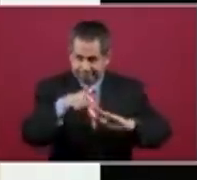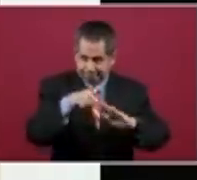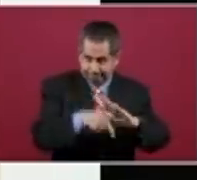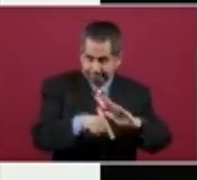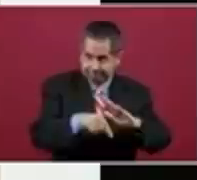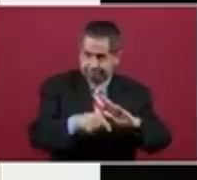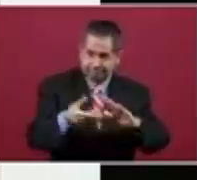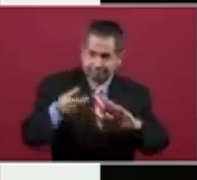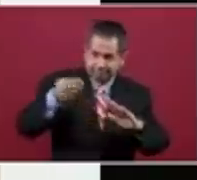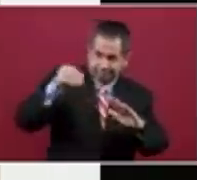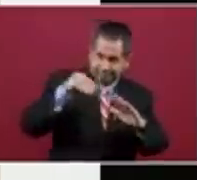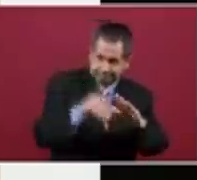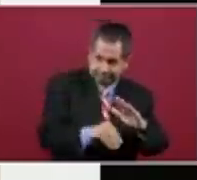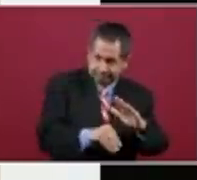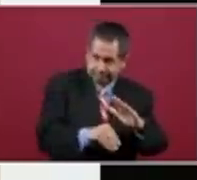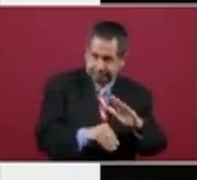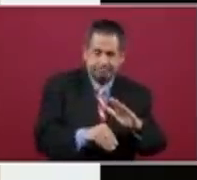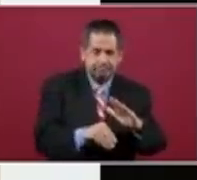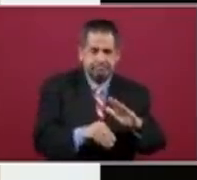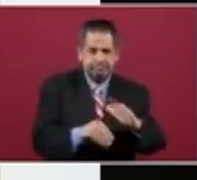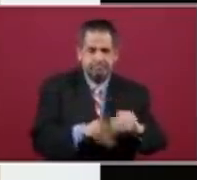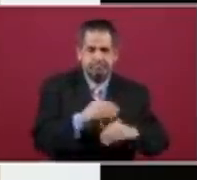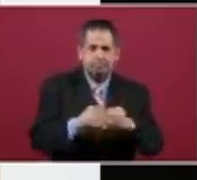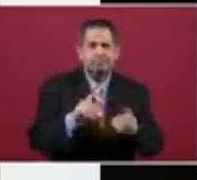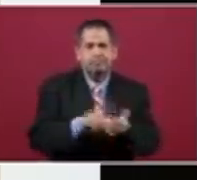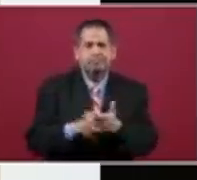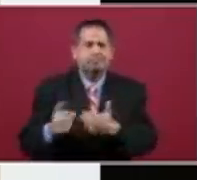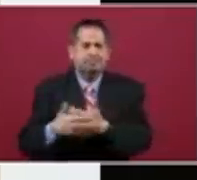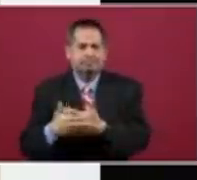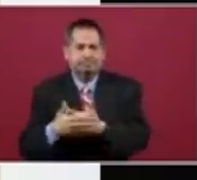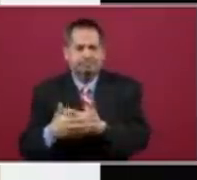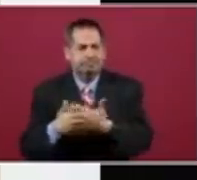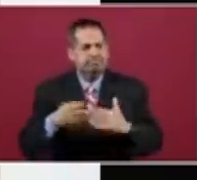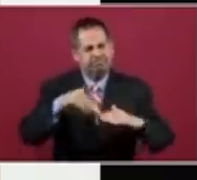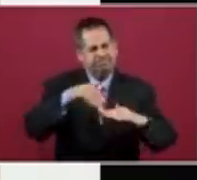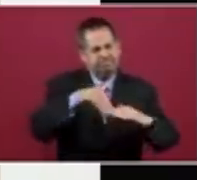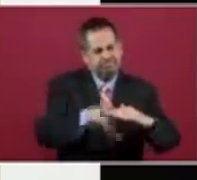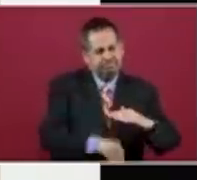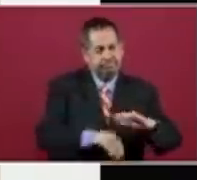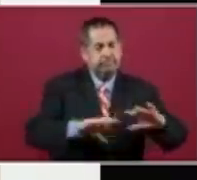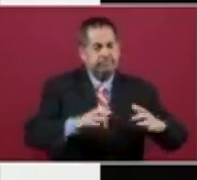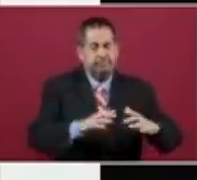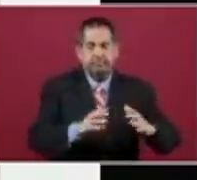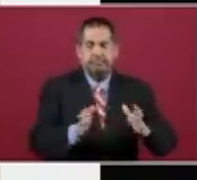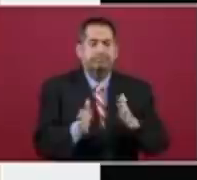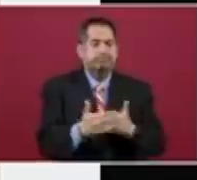en cualquier parte, más pegado ahí que hay humedad. Entonces, son cajas y son